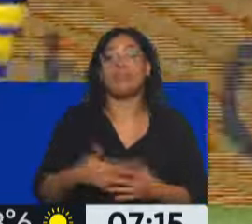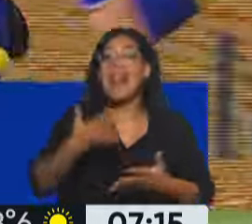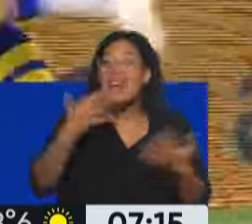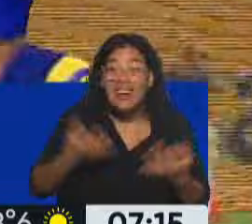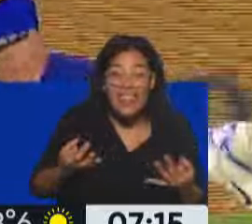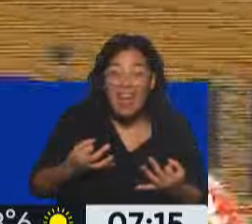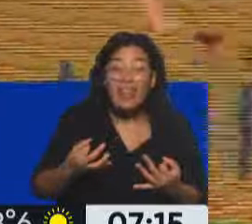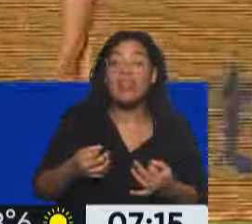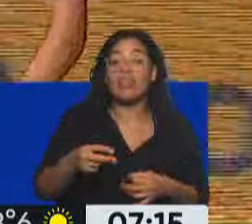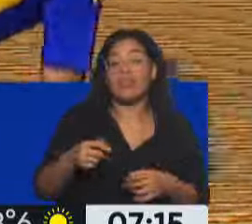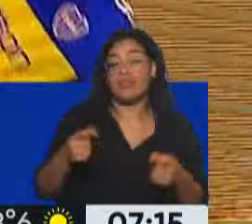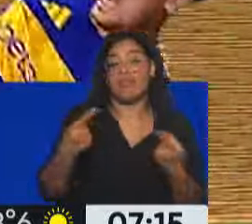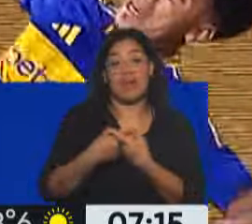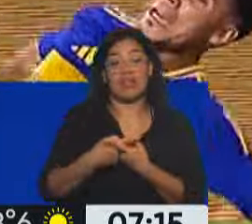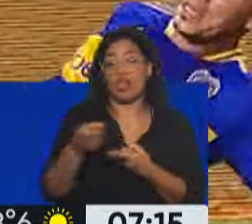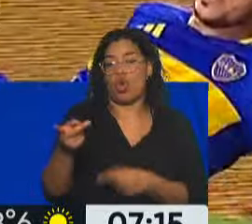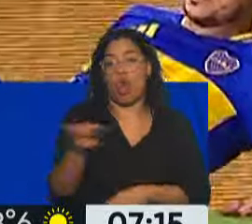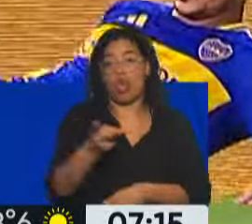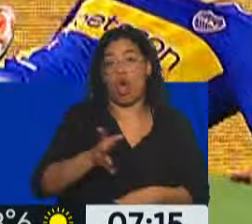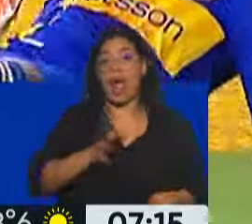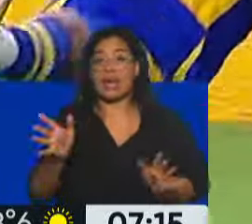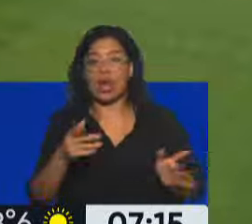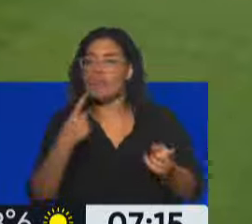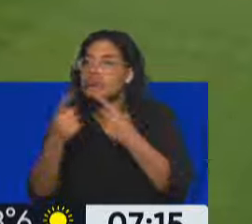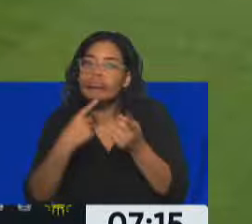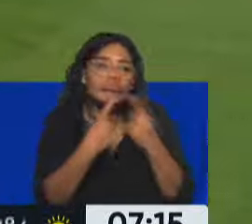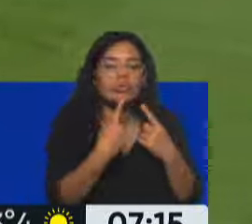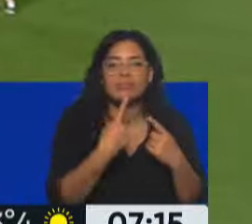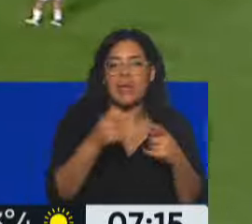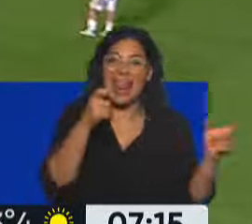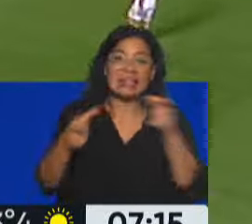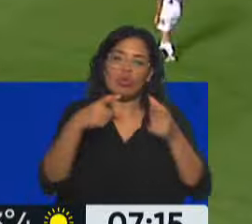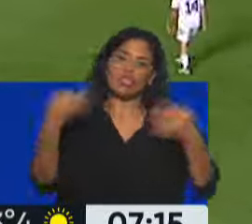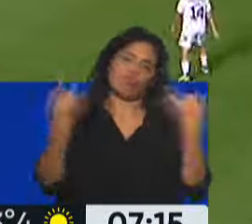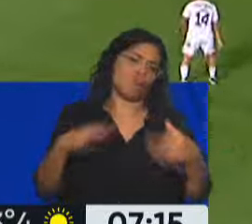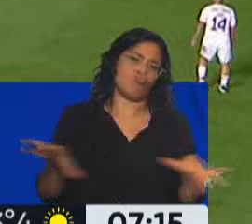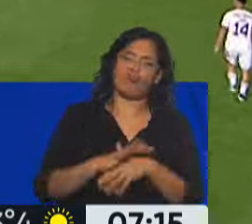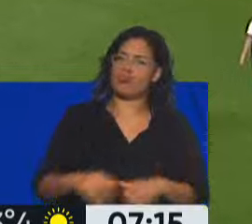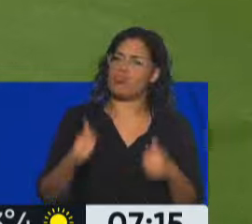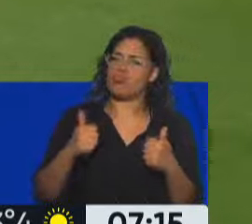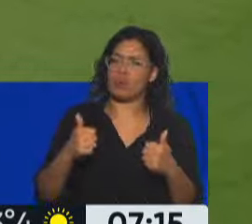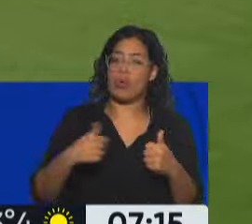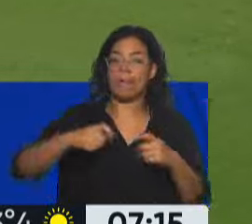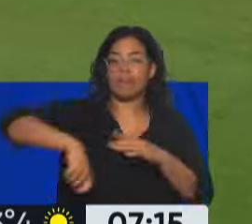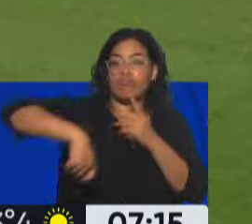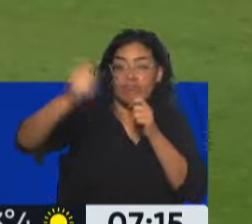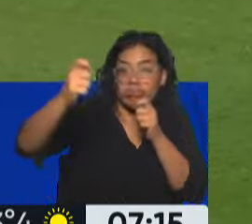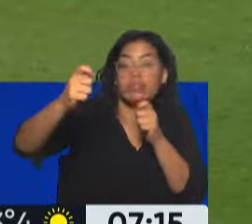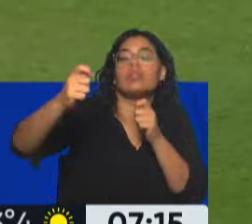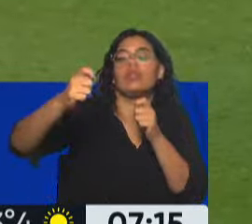cuando tuvieron que responder, respondieron los dos muy bien. Tremendo, tremendo. Fueron las dos figuras para mí, sin ningún tipo de dudas. La roja para Paul Fernández, totalmente,